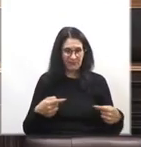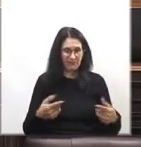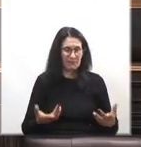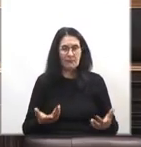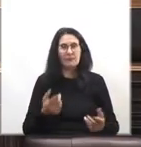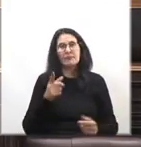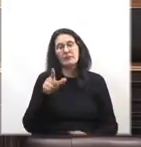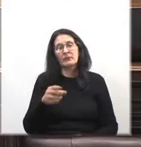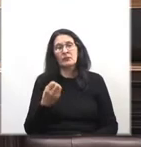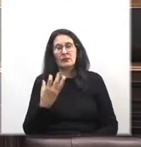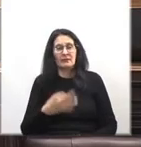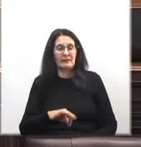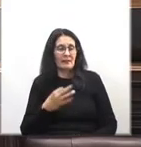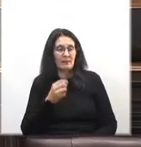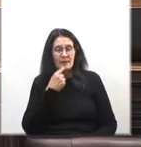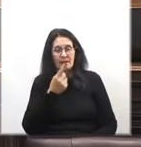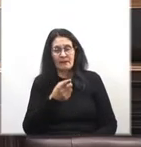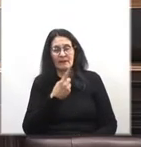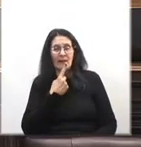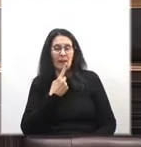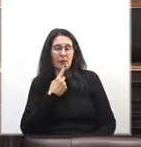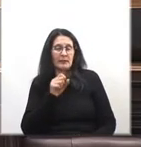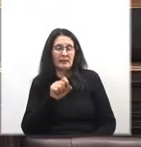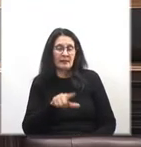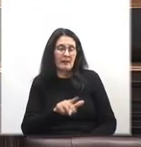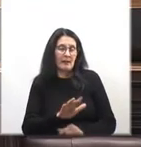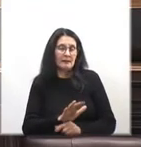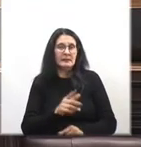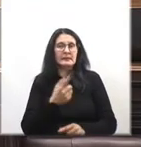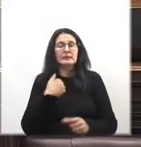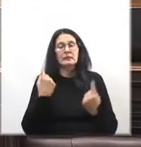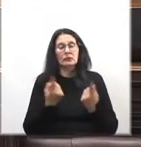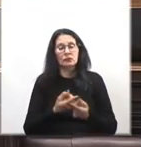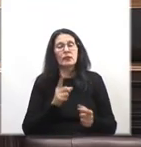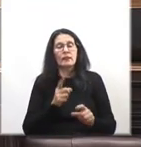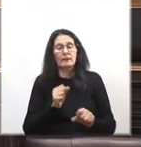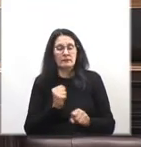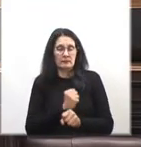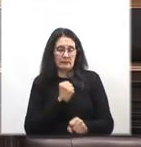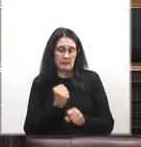cuestionó a la política partidaria y que tenemos que trabajar